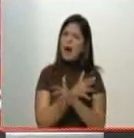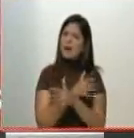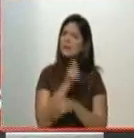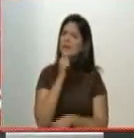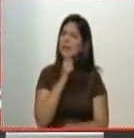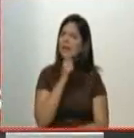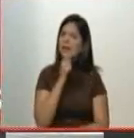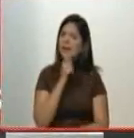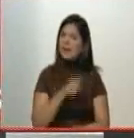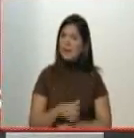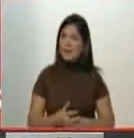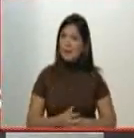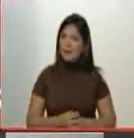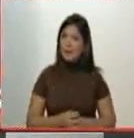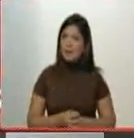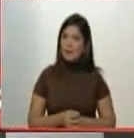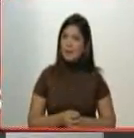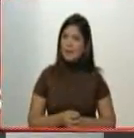¿Ah?